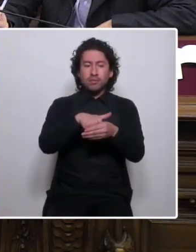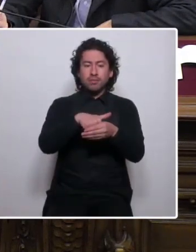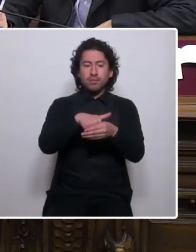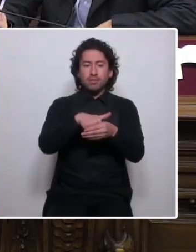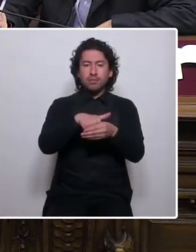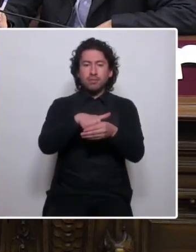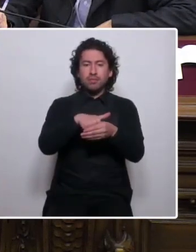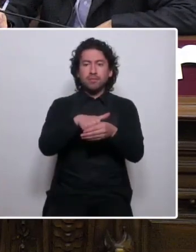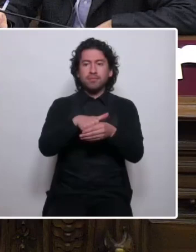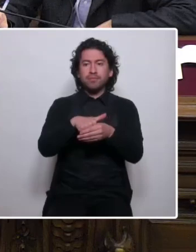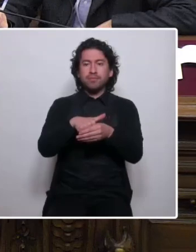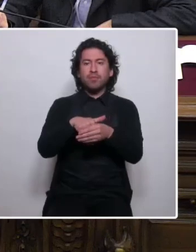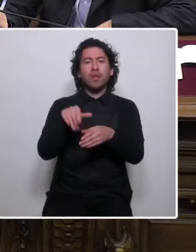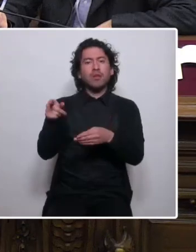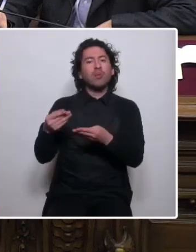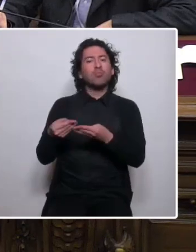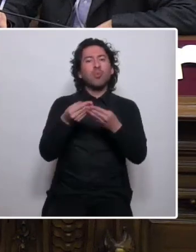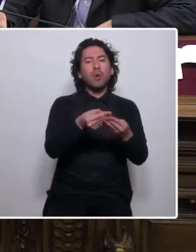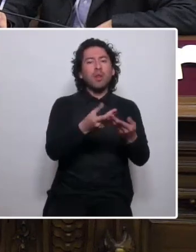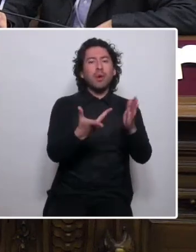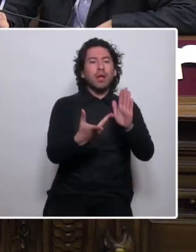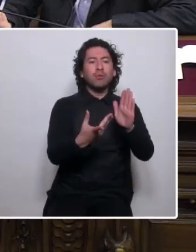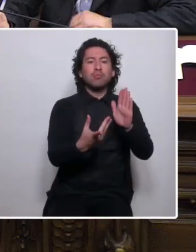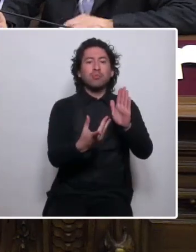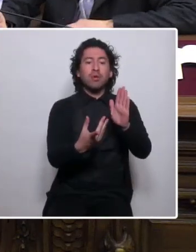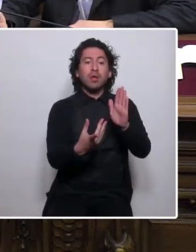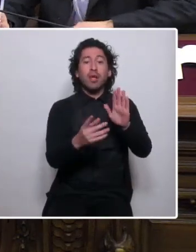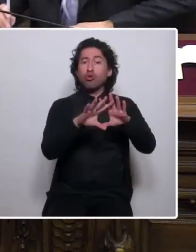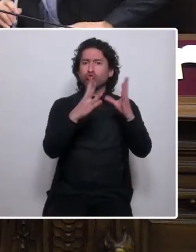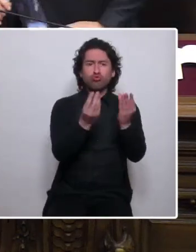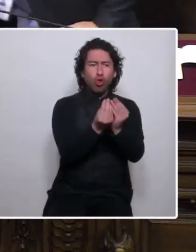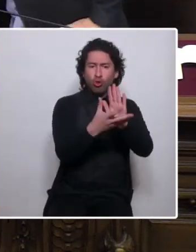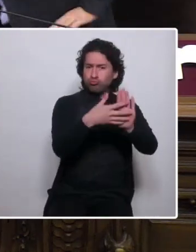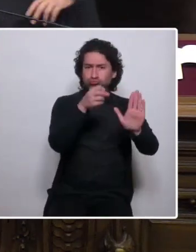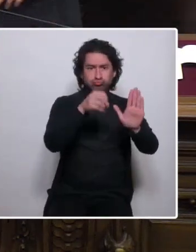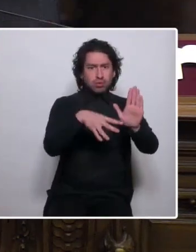esta propuesta de sustitutiva global del Frente Amplio.